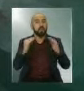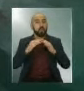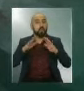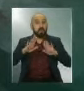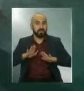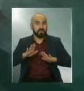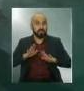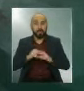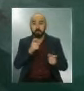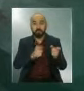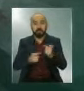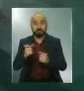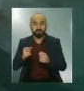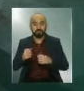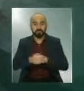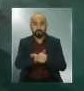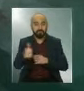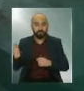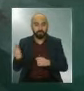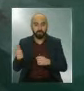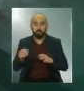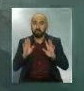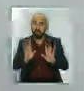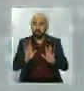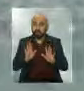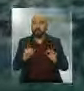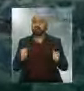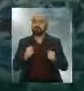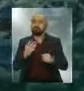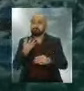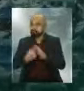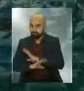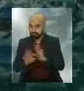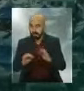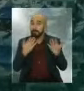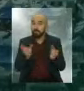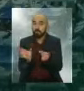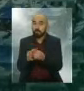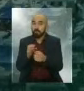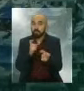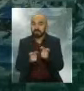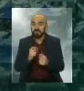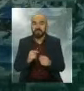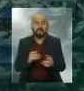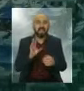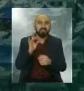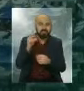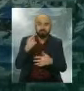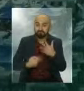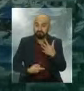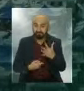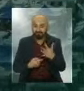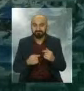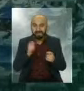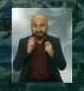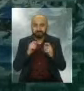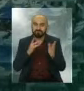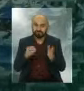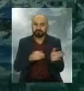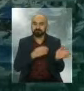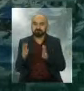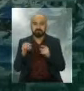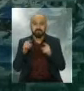en general, excepto los grupos de riesgo. Retomar ciertas actividades de menor riesgo de contagio,